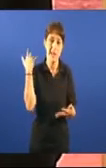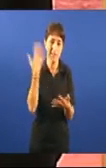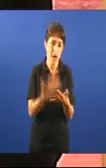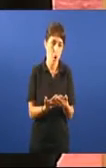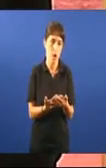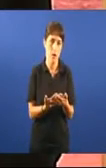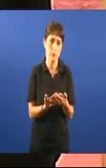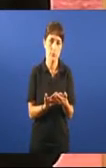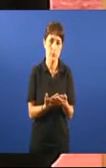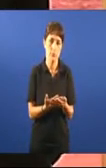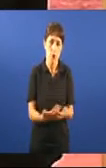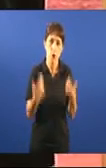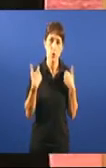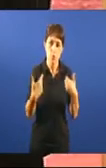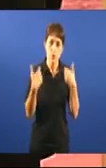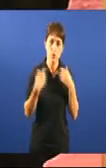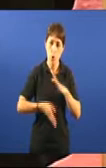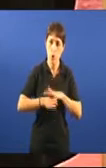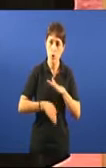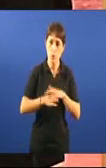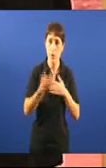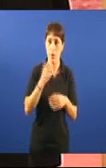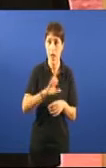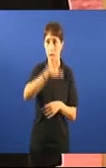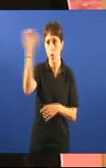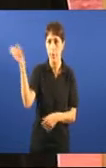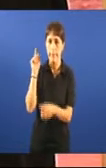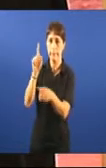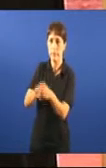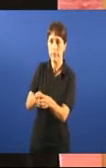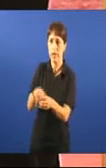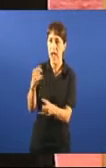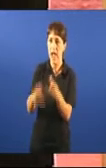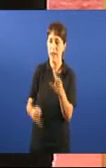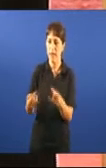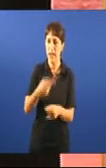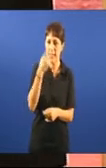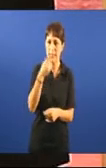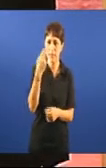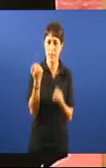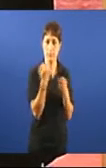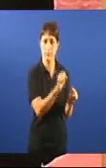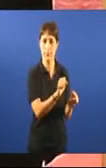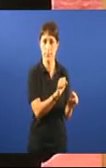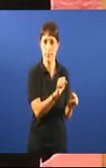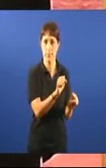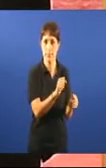integración no mercado común europeo feita de costas aos nosos intereses. Por iso o nacionalismo